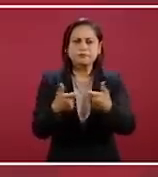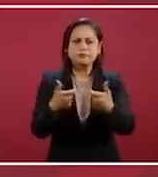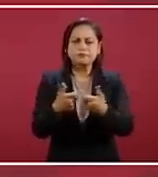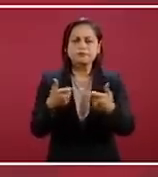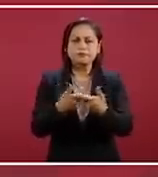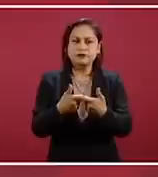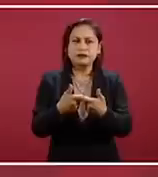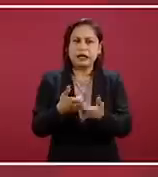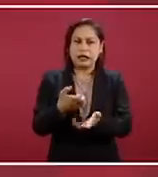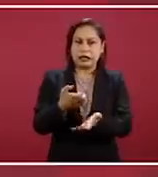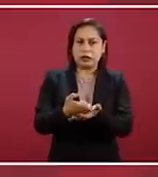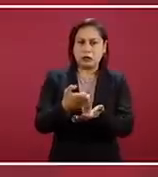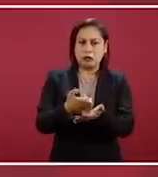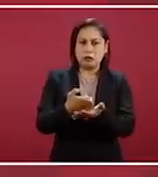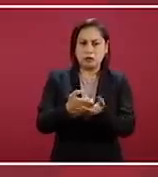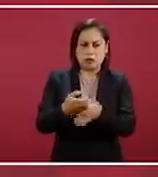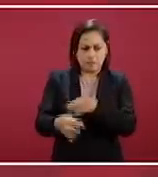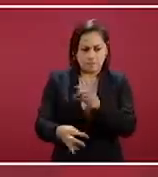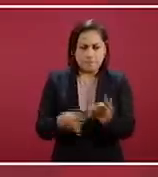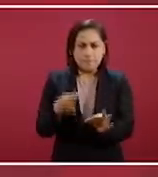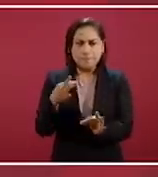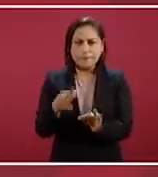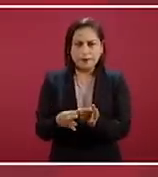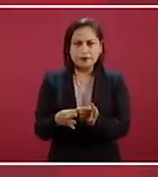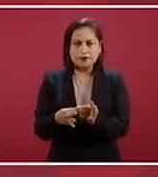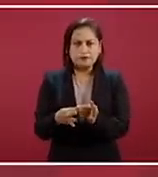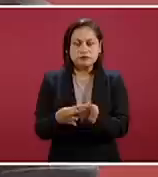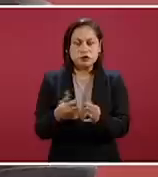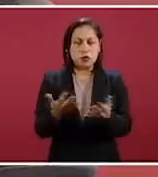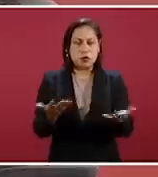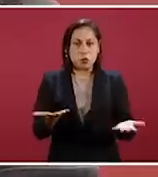pues es todo un avance. El que